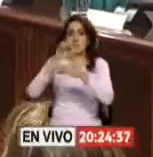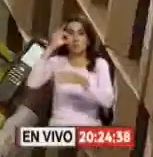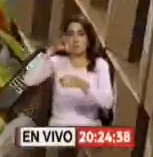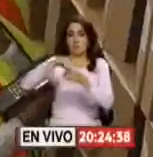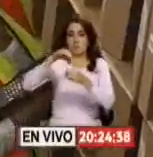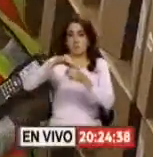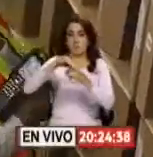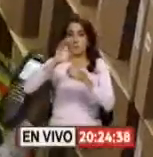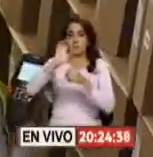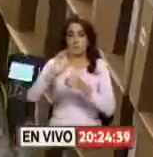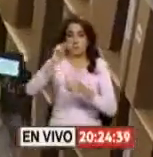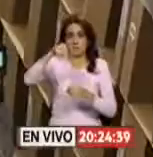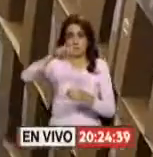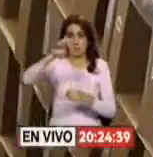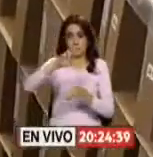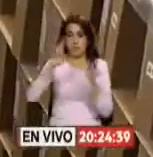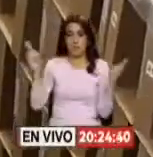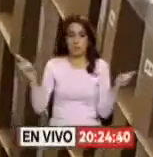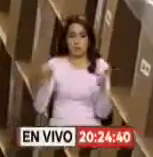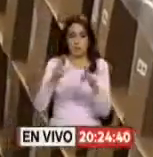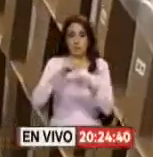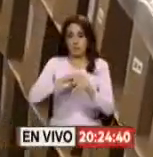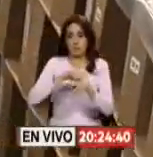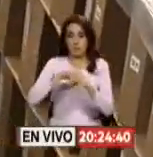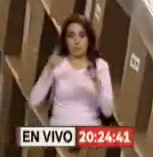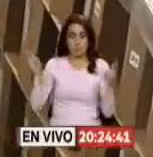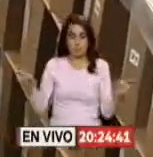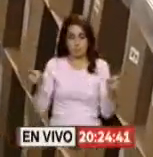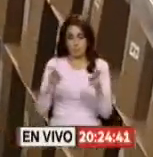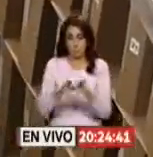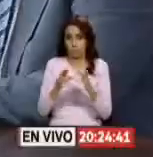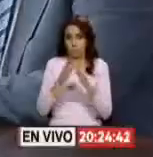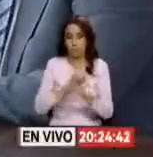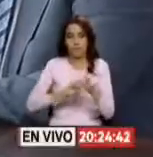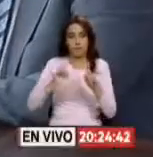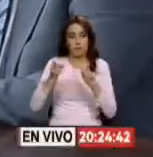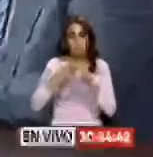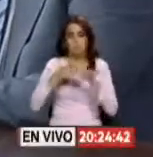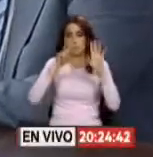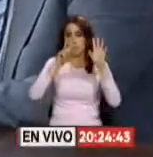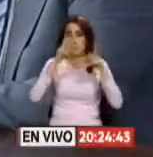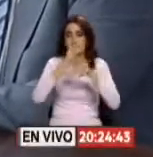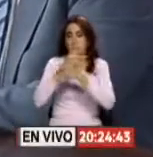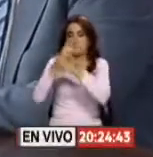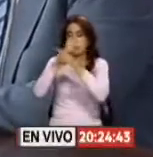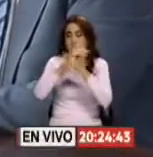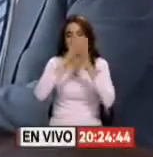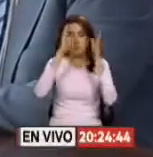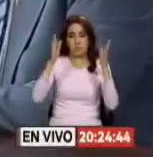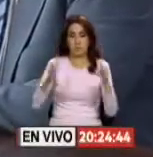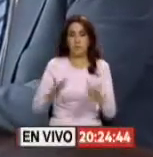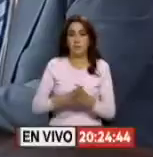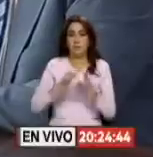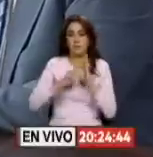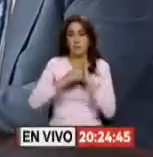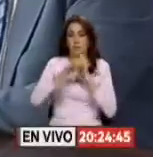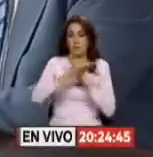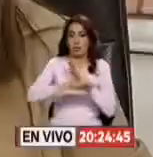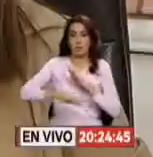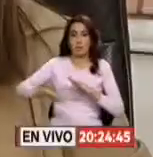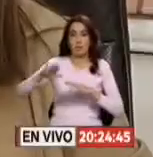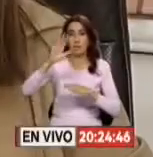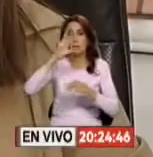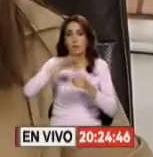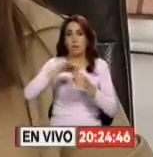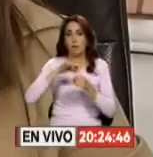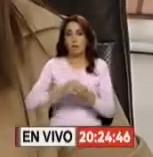Electoral es disminuir el tiempo en el conteo de votos para la elección de los primeros 7 consejeros del Consejo de Participación Ciudadana y Control Social por elección popular.